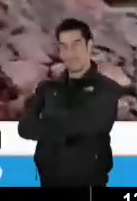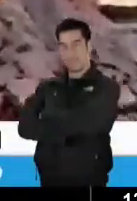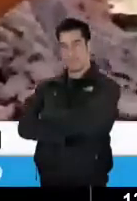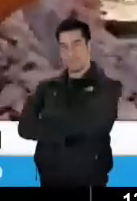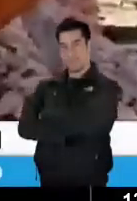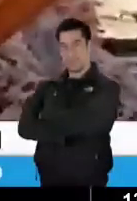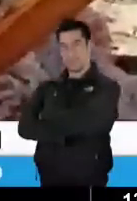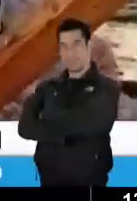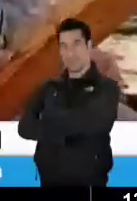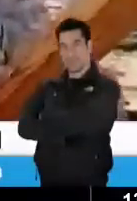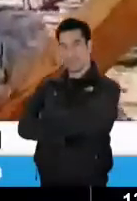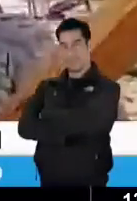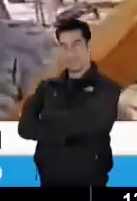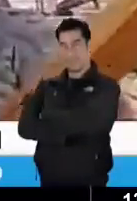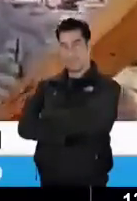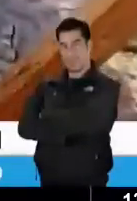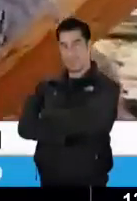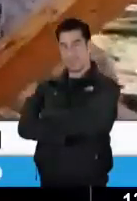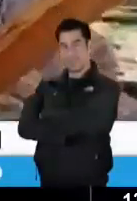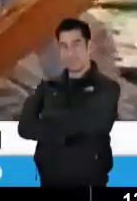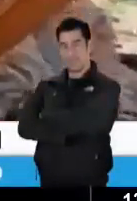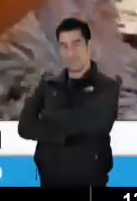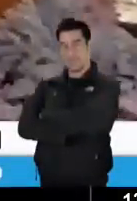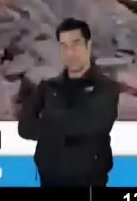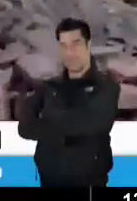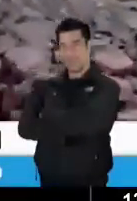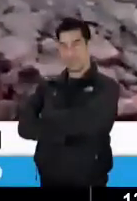iban a caer, no iba a quedar ninguno y se iban a generar